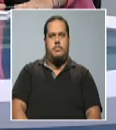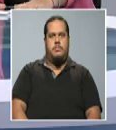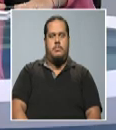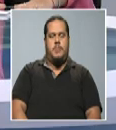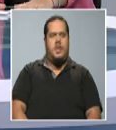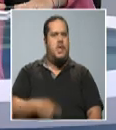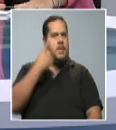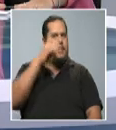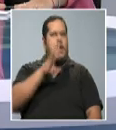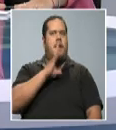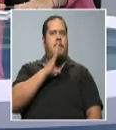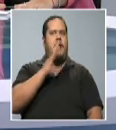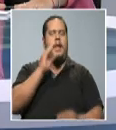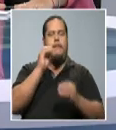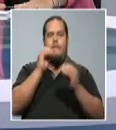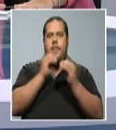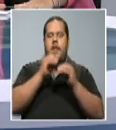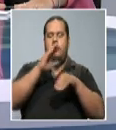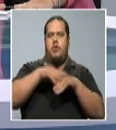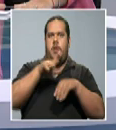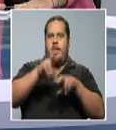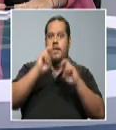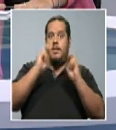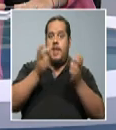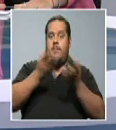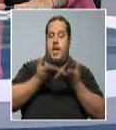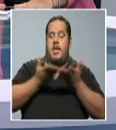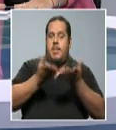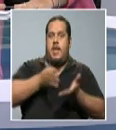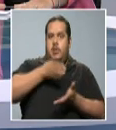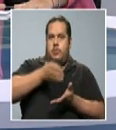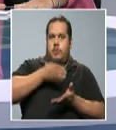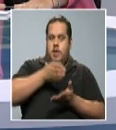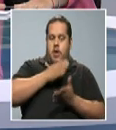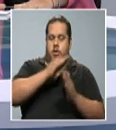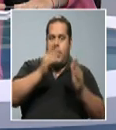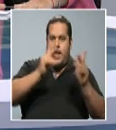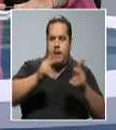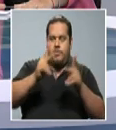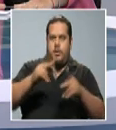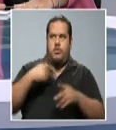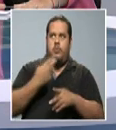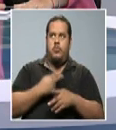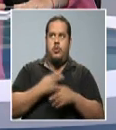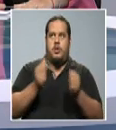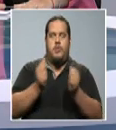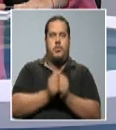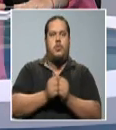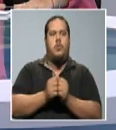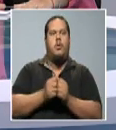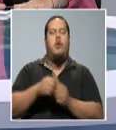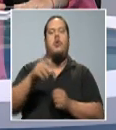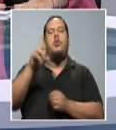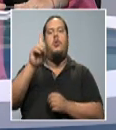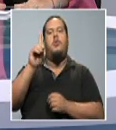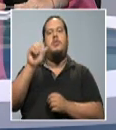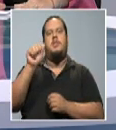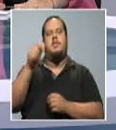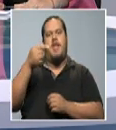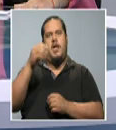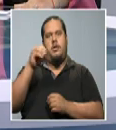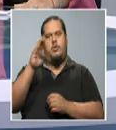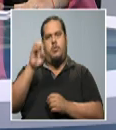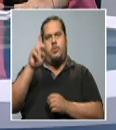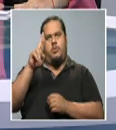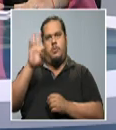Y para hablar más en detalle sobre este tema y darle algunos consejos a la población, precisamente nos encontramos con don Dagoberto Hidalgo, quien es